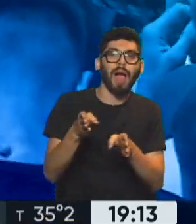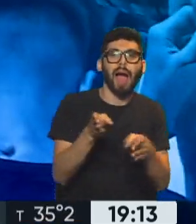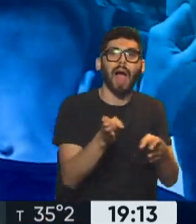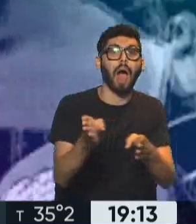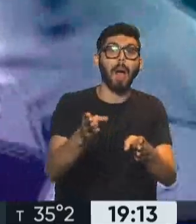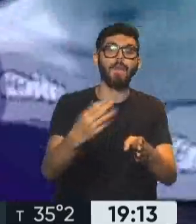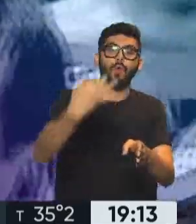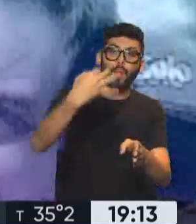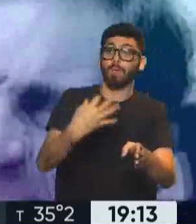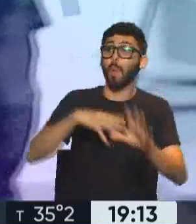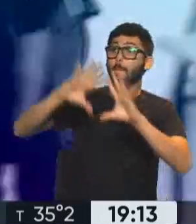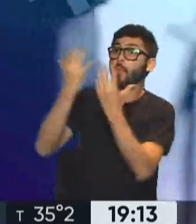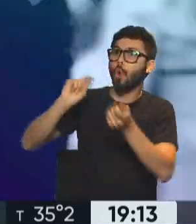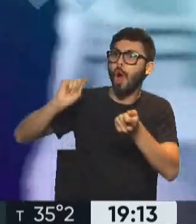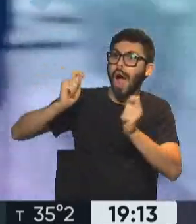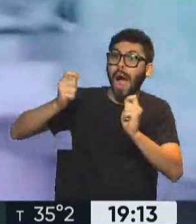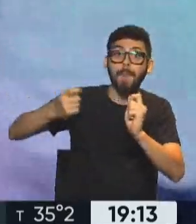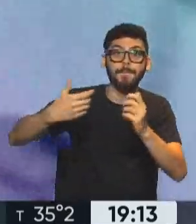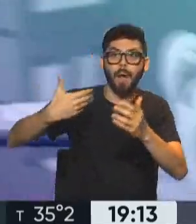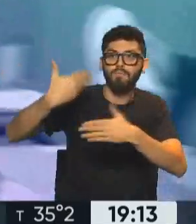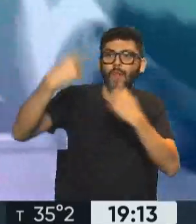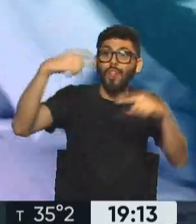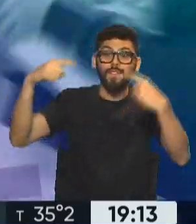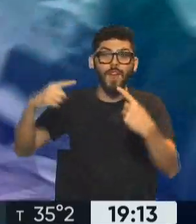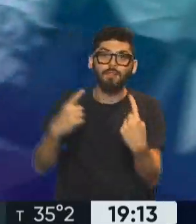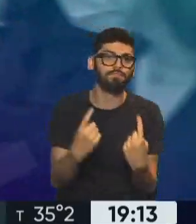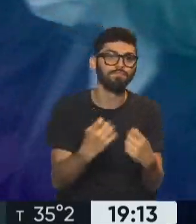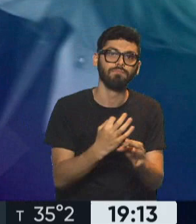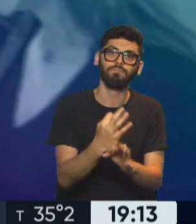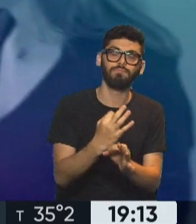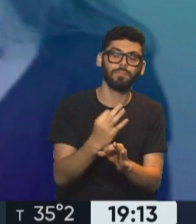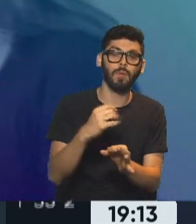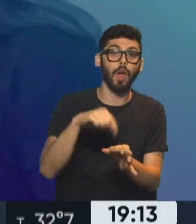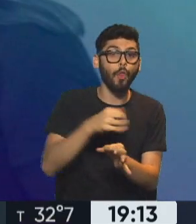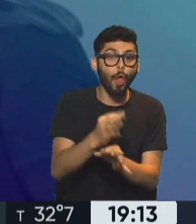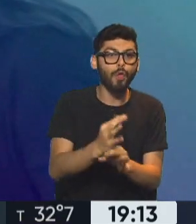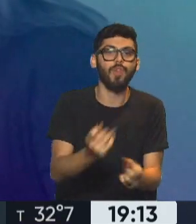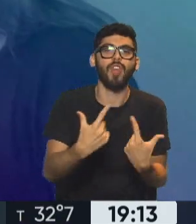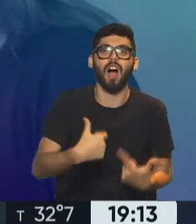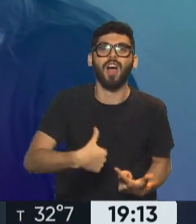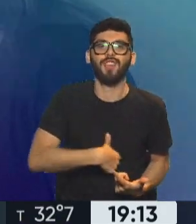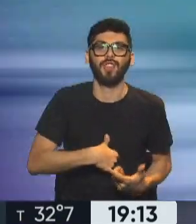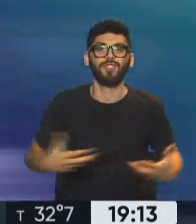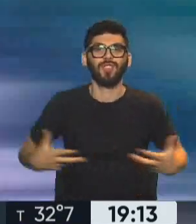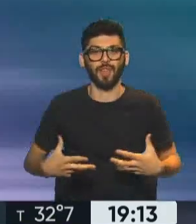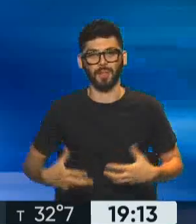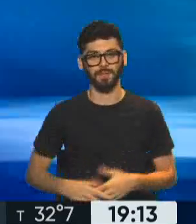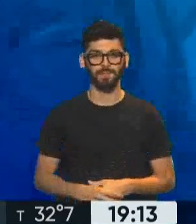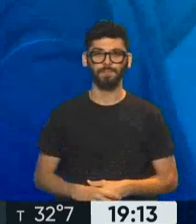dinámico, cambiante, diverso. La educación es construir una identidad.